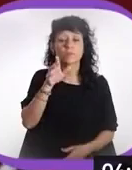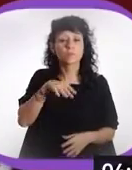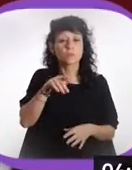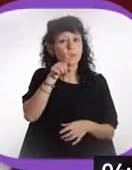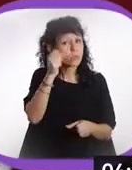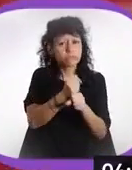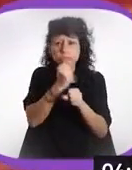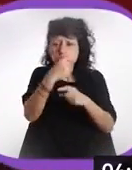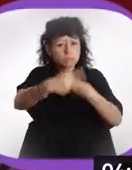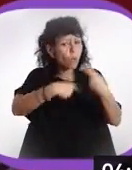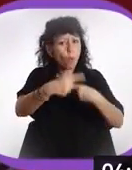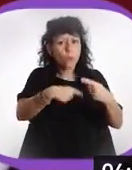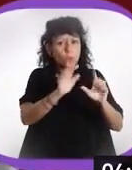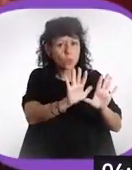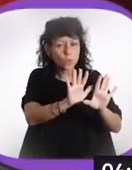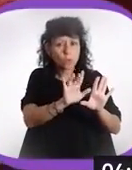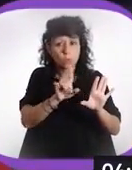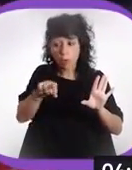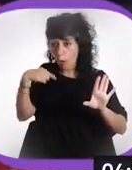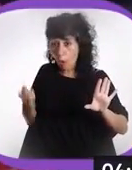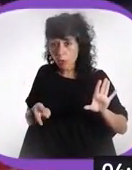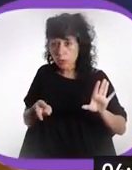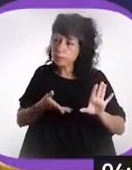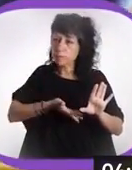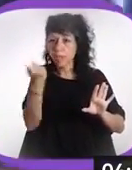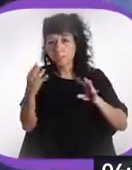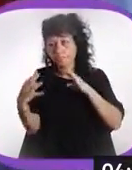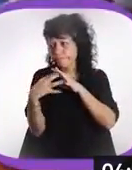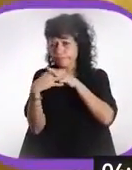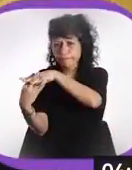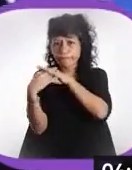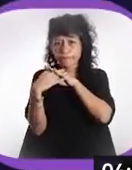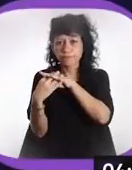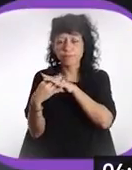¡Sigue trabajando! ¡Todos los demás, es momento de luchar!